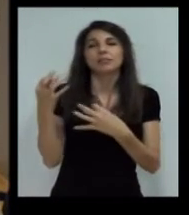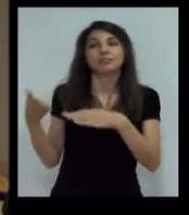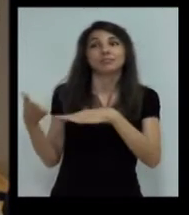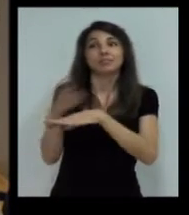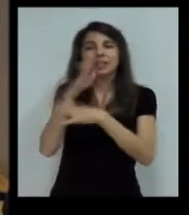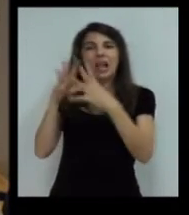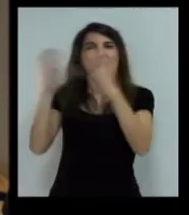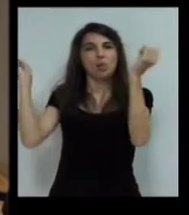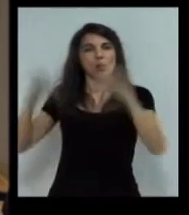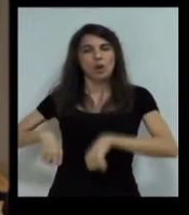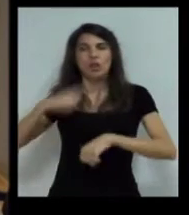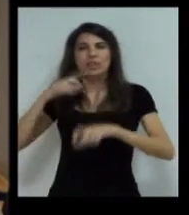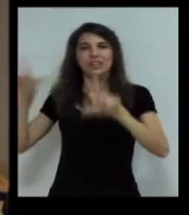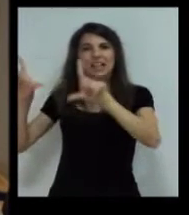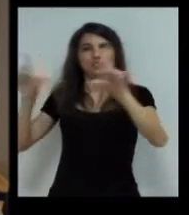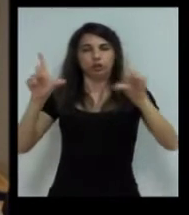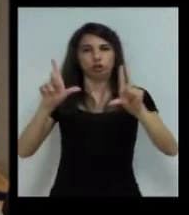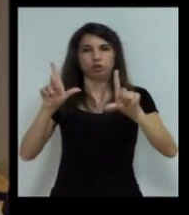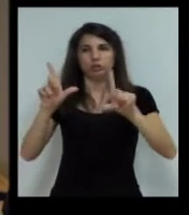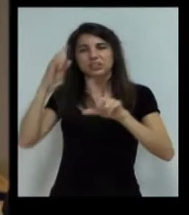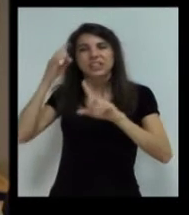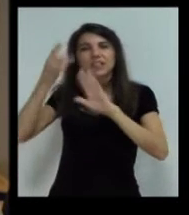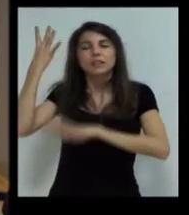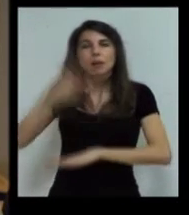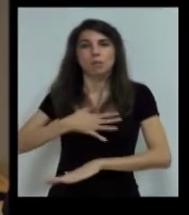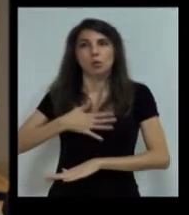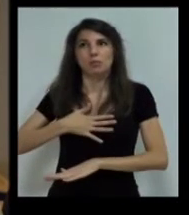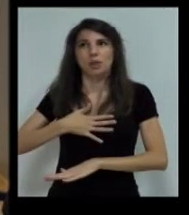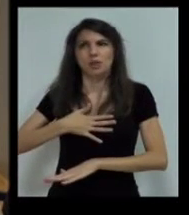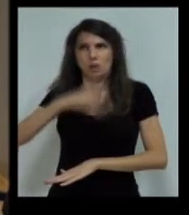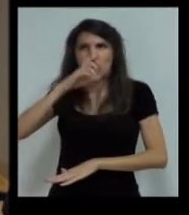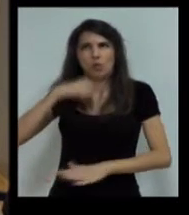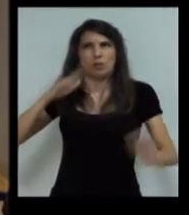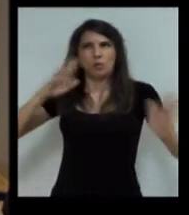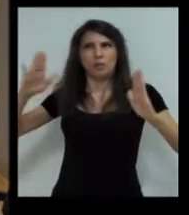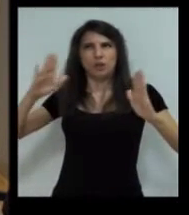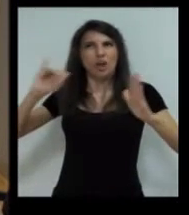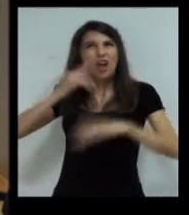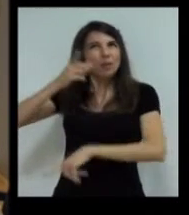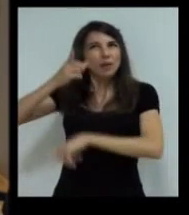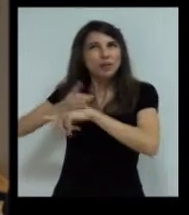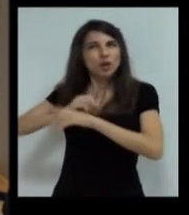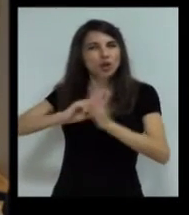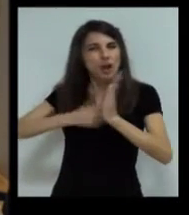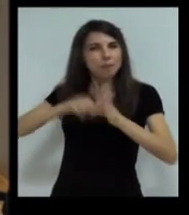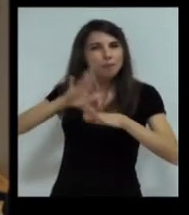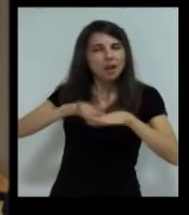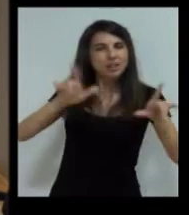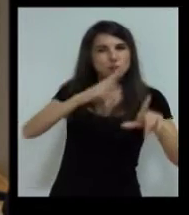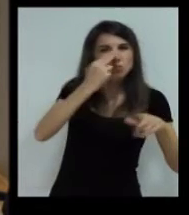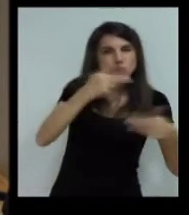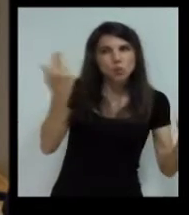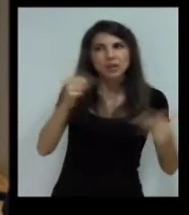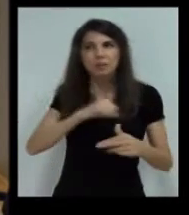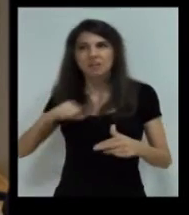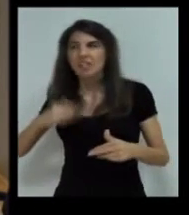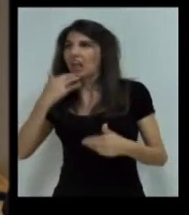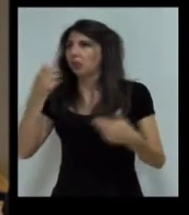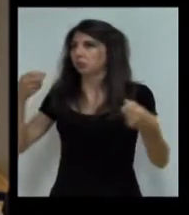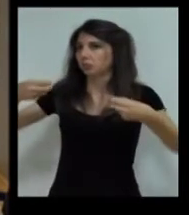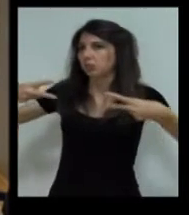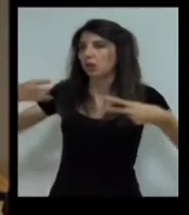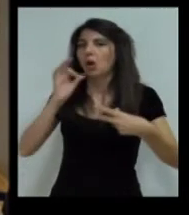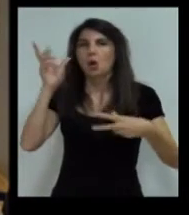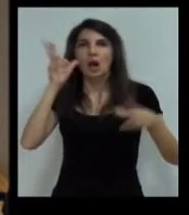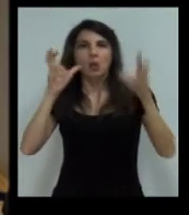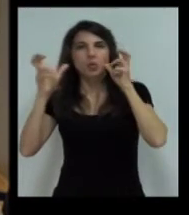televisiones, a iniciativa propia, estoy hablando en un momento en el que no había obligación legal para las televisiones ni públicas ni privadas de subtitular, audiodescribir